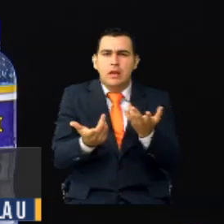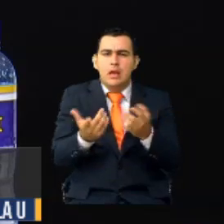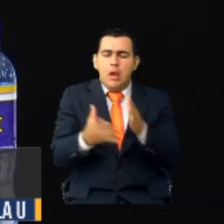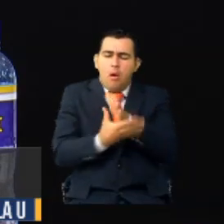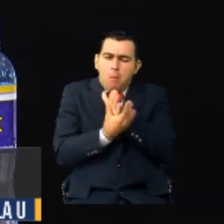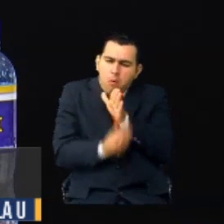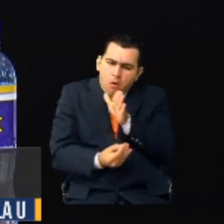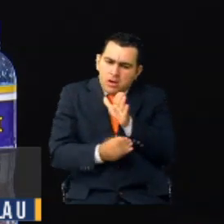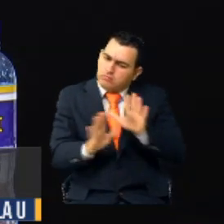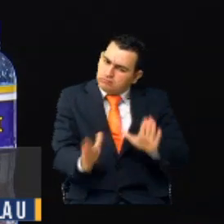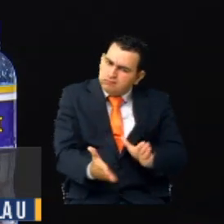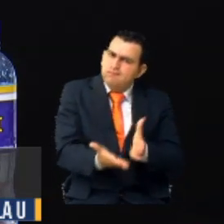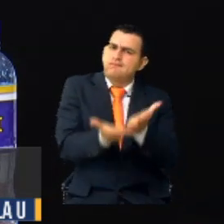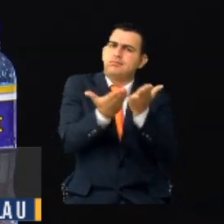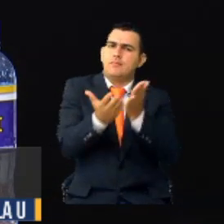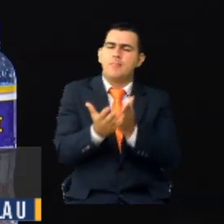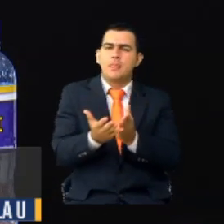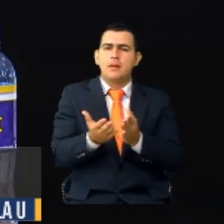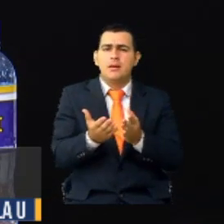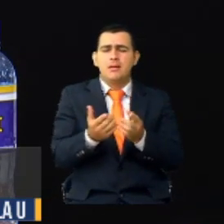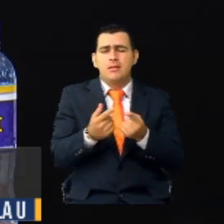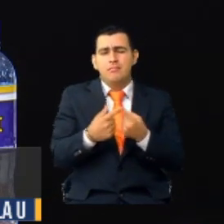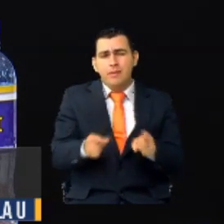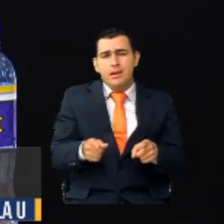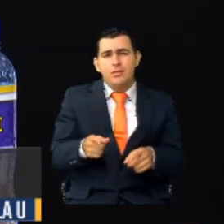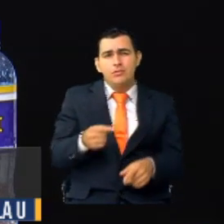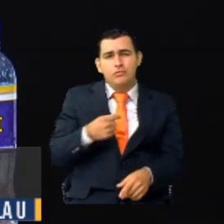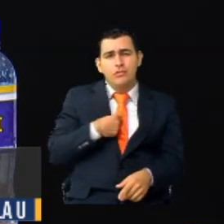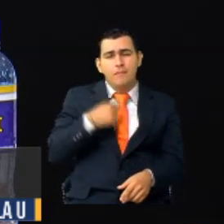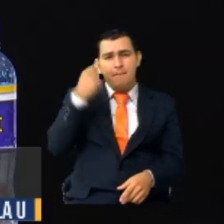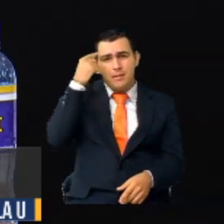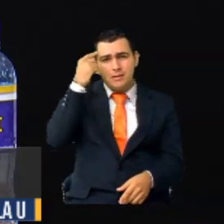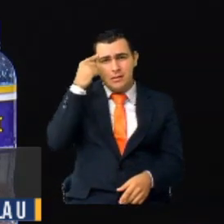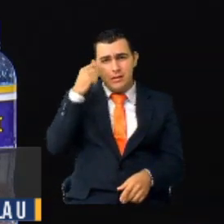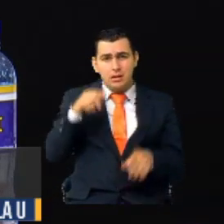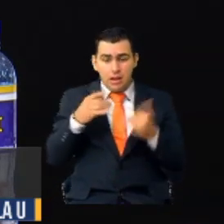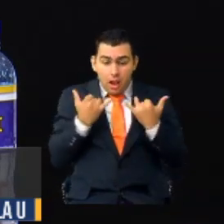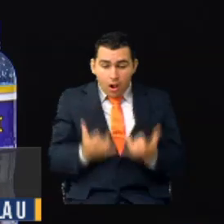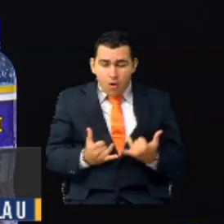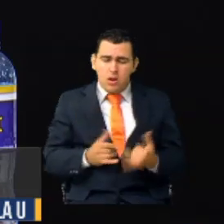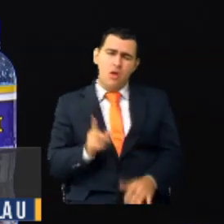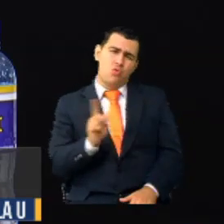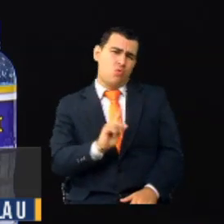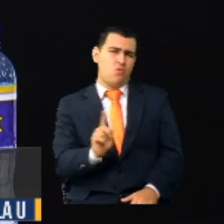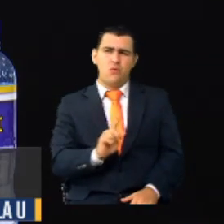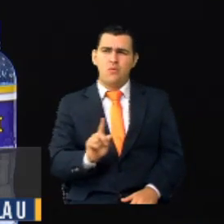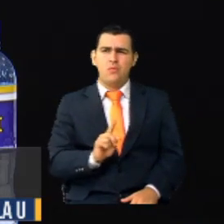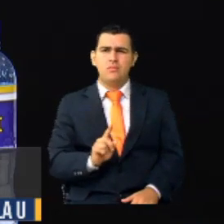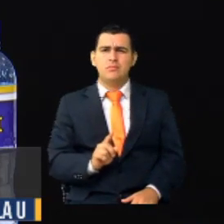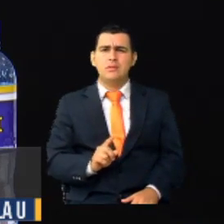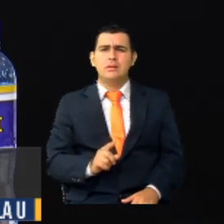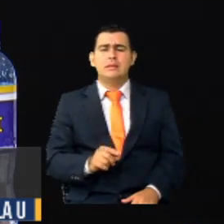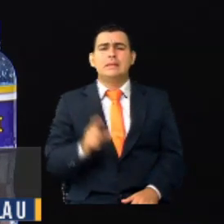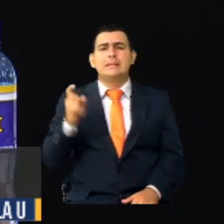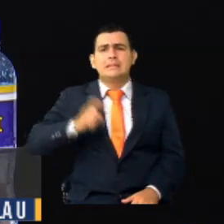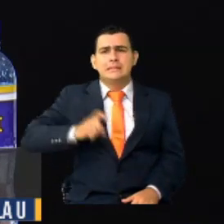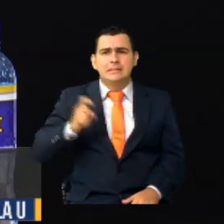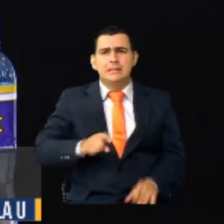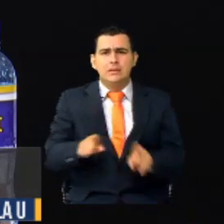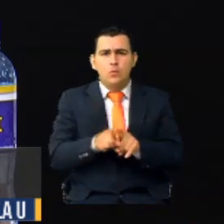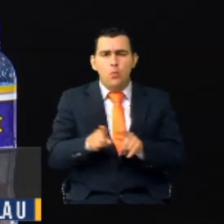que hoy estamos viviendo. Pero la sueño de esa manera, pero no es como está en estos momentos nuestra ciudad, que clama un